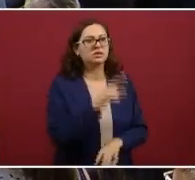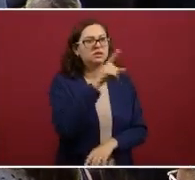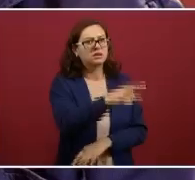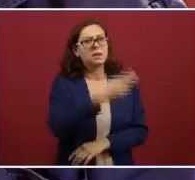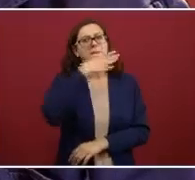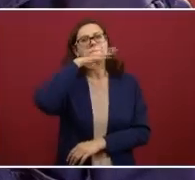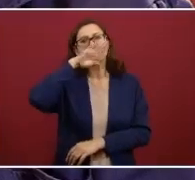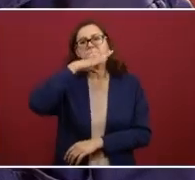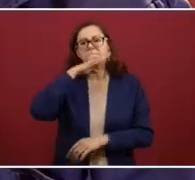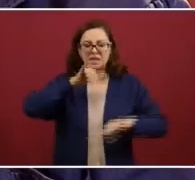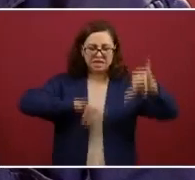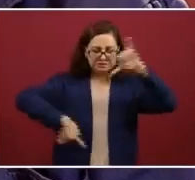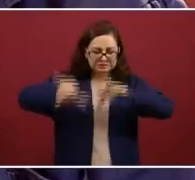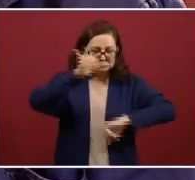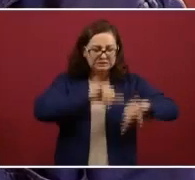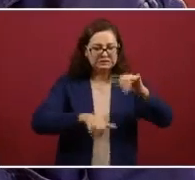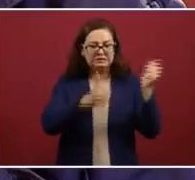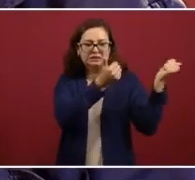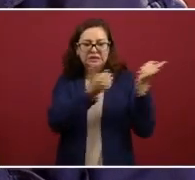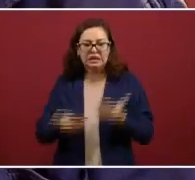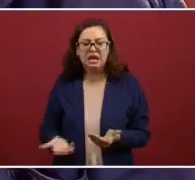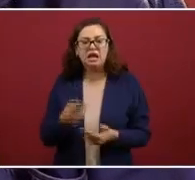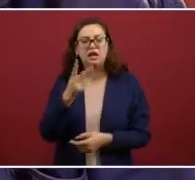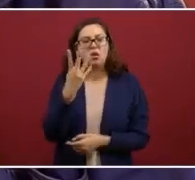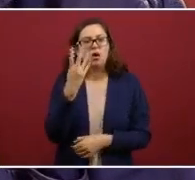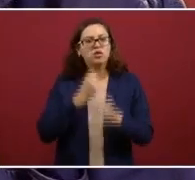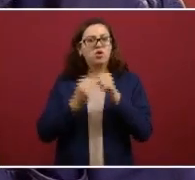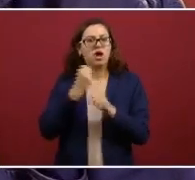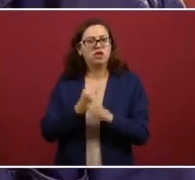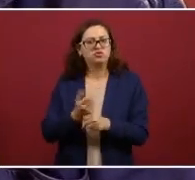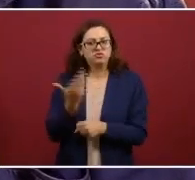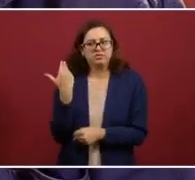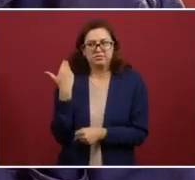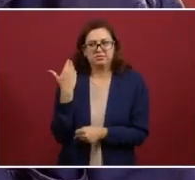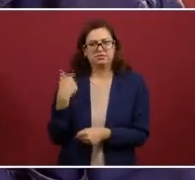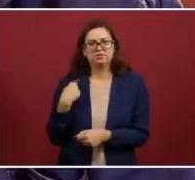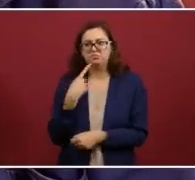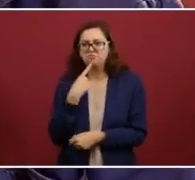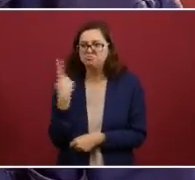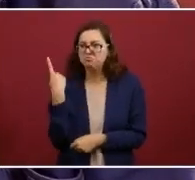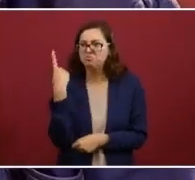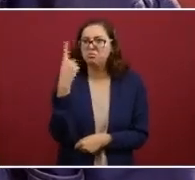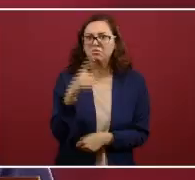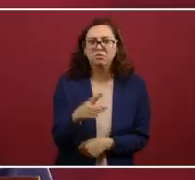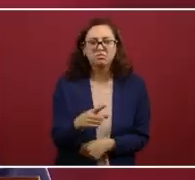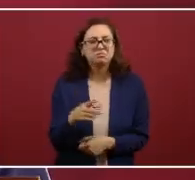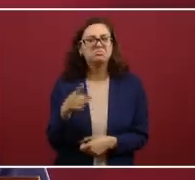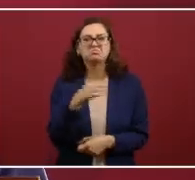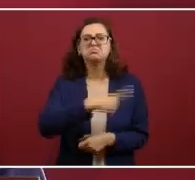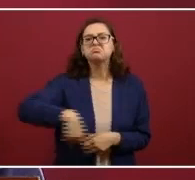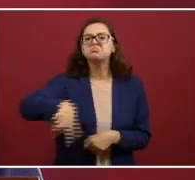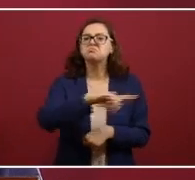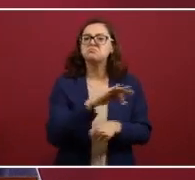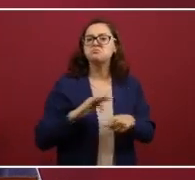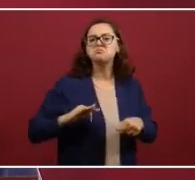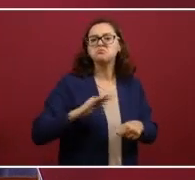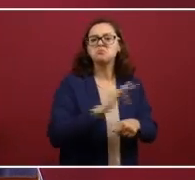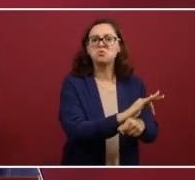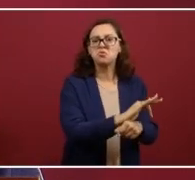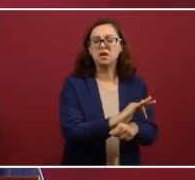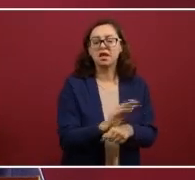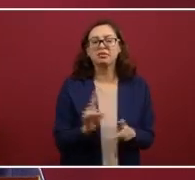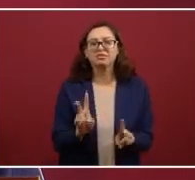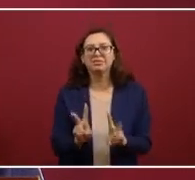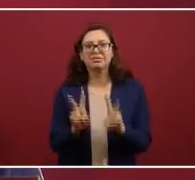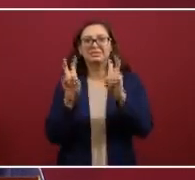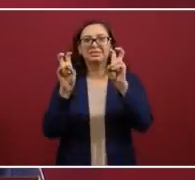maíz transgénico en México hace 4 años. La pérdida del maíz en México por contaminación genética